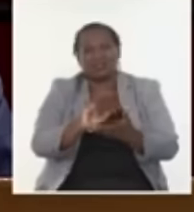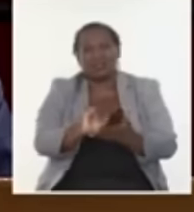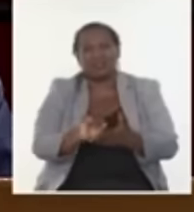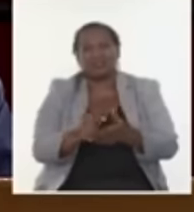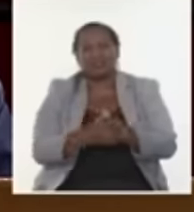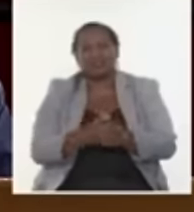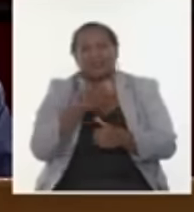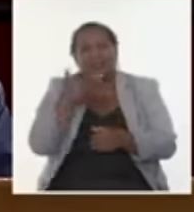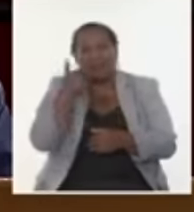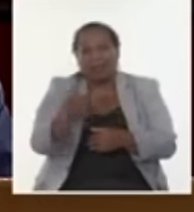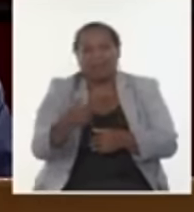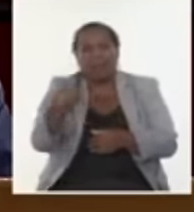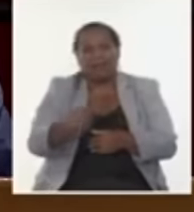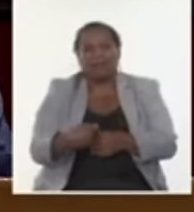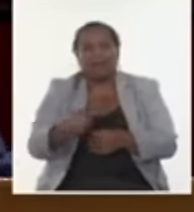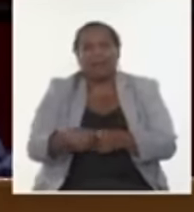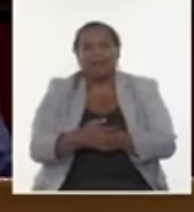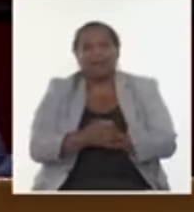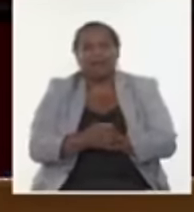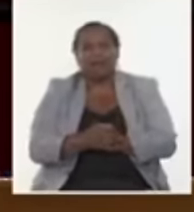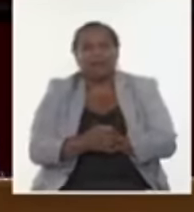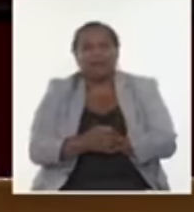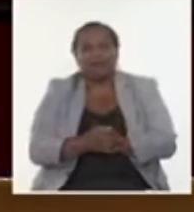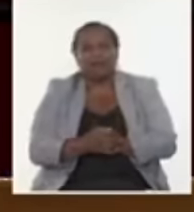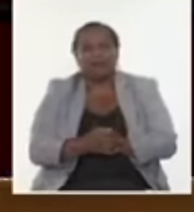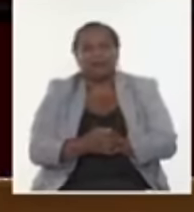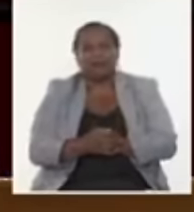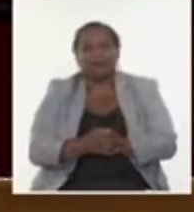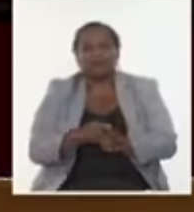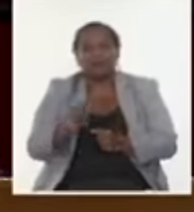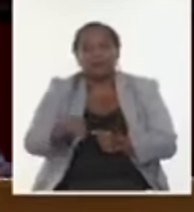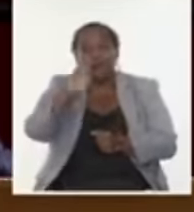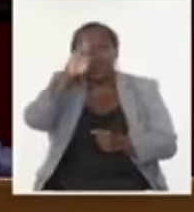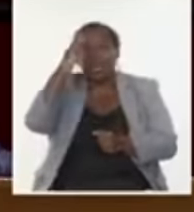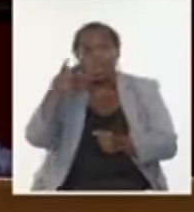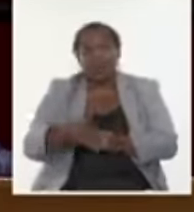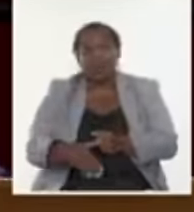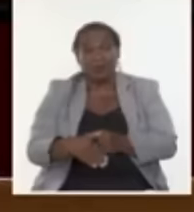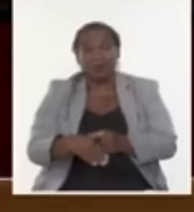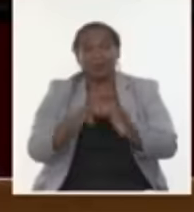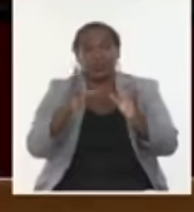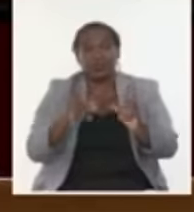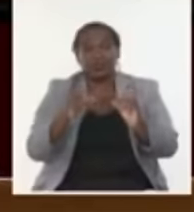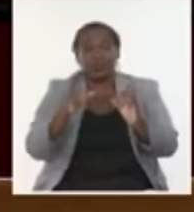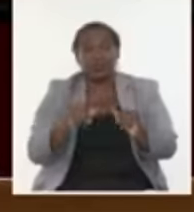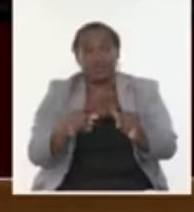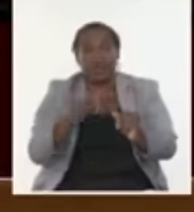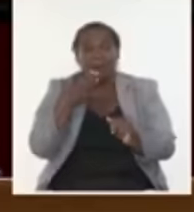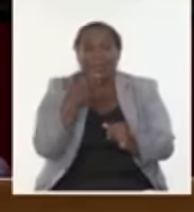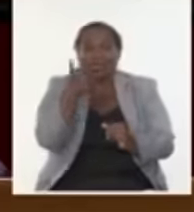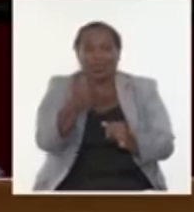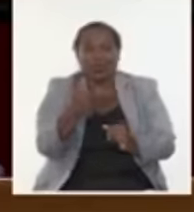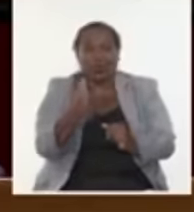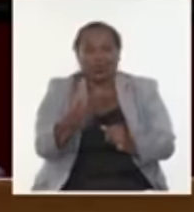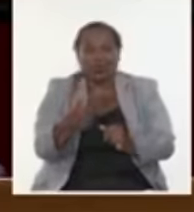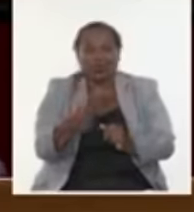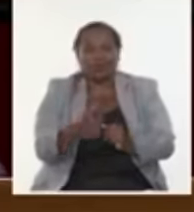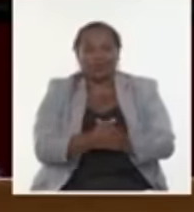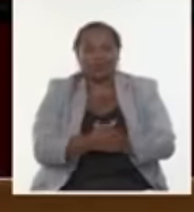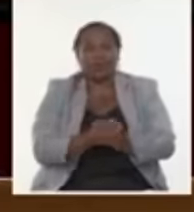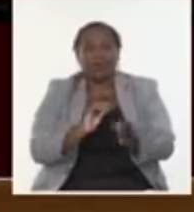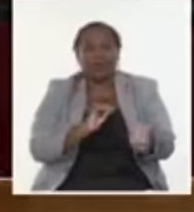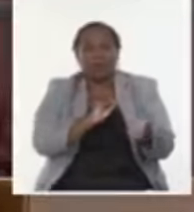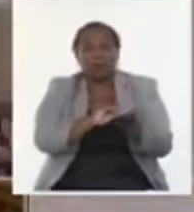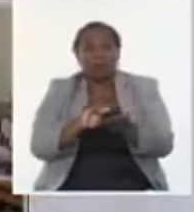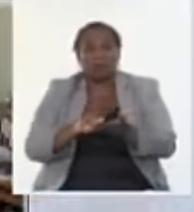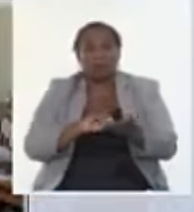la calidad que se demanda. Sin embargo, en el sector de la salud, los resultados fueron más alentadores. A partir de la aplicación de esta medida